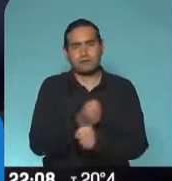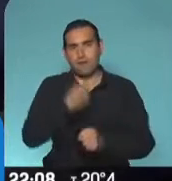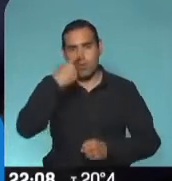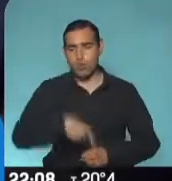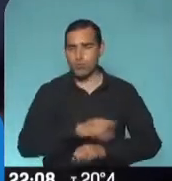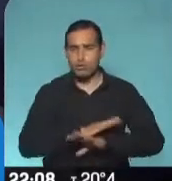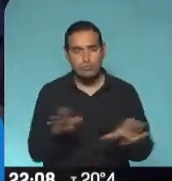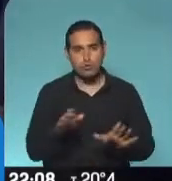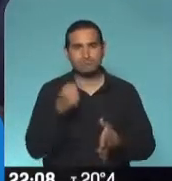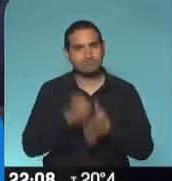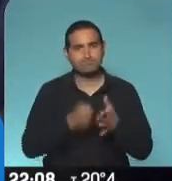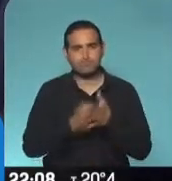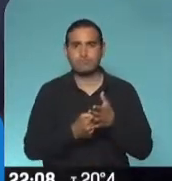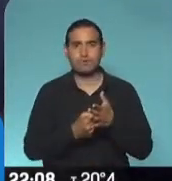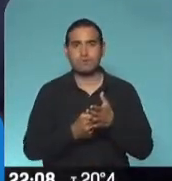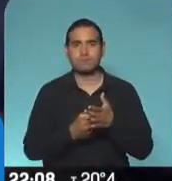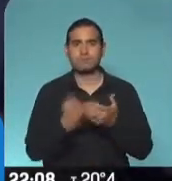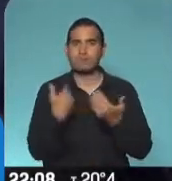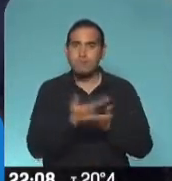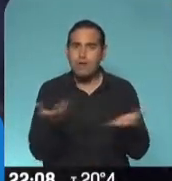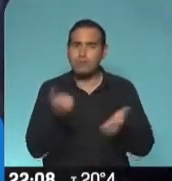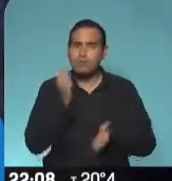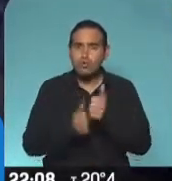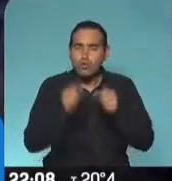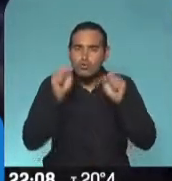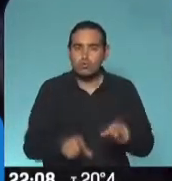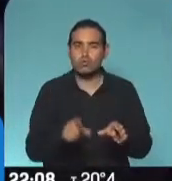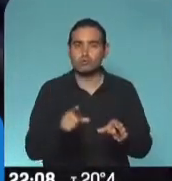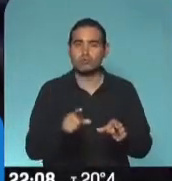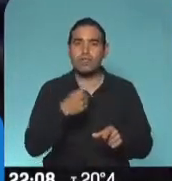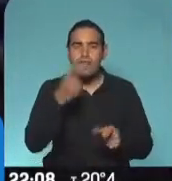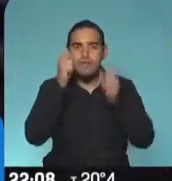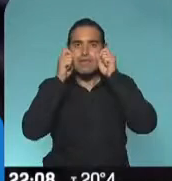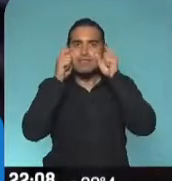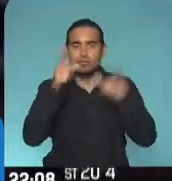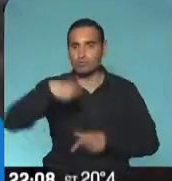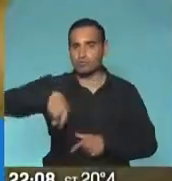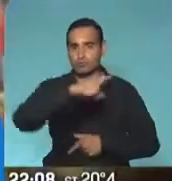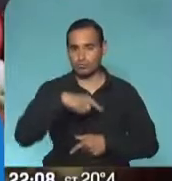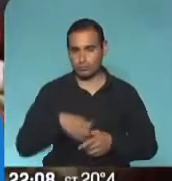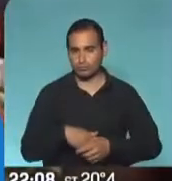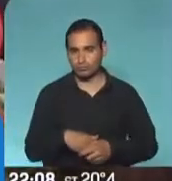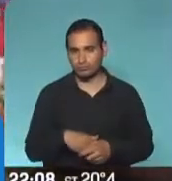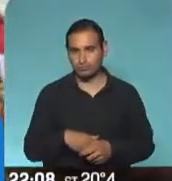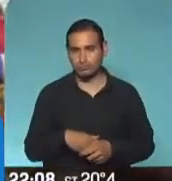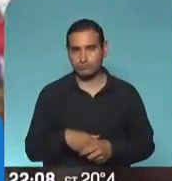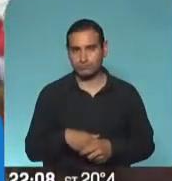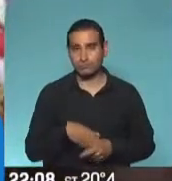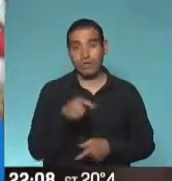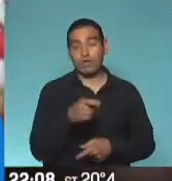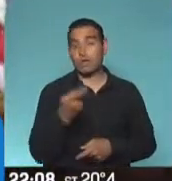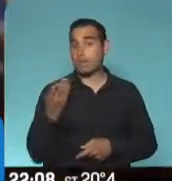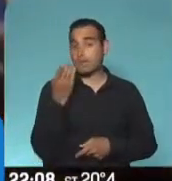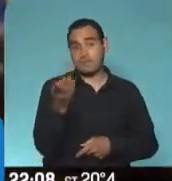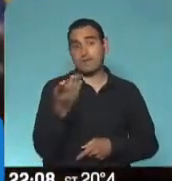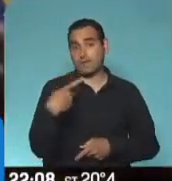deja una historia tremenda. Que se escuche pueblo, que se escuche la nación. Al pedido de dar marcha atrás